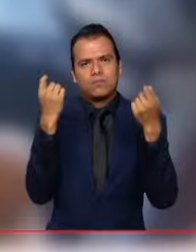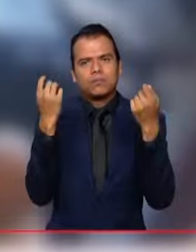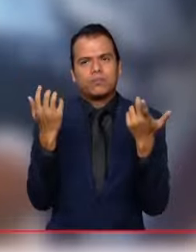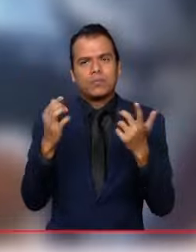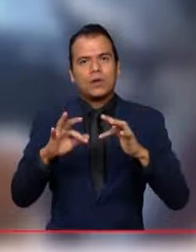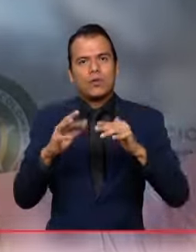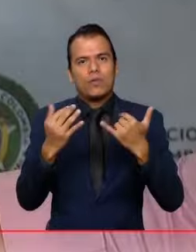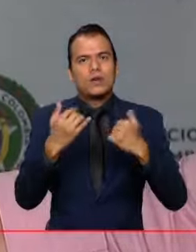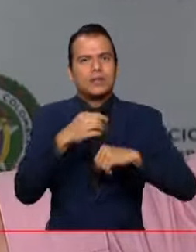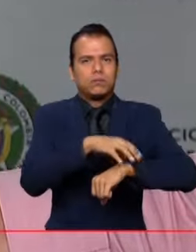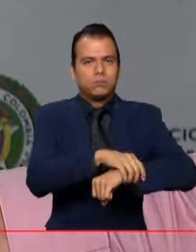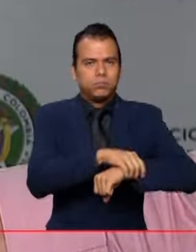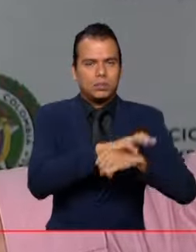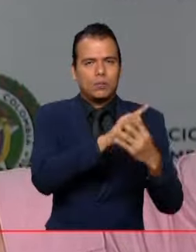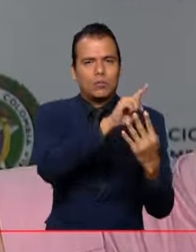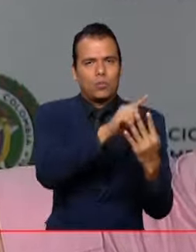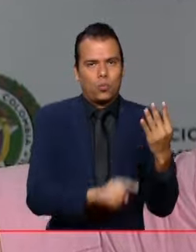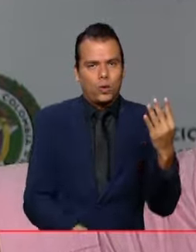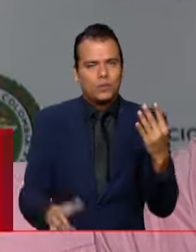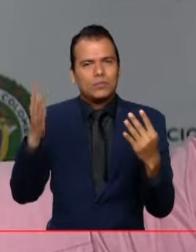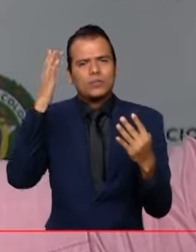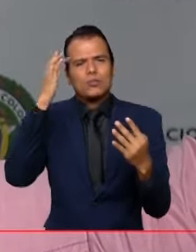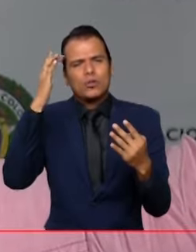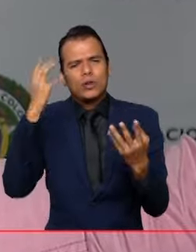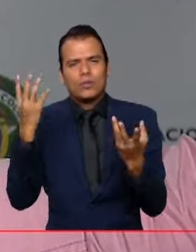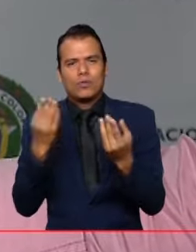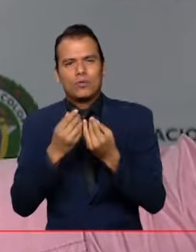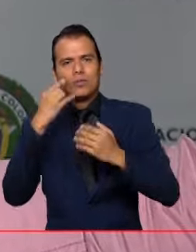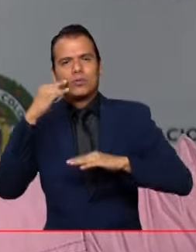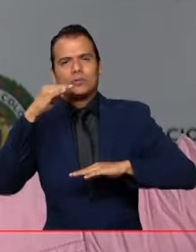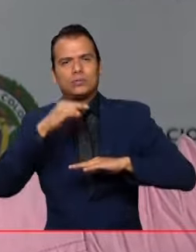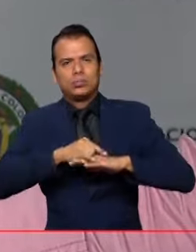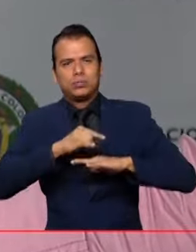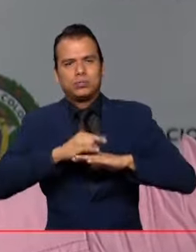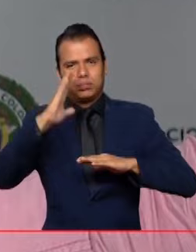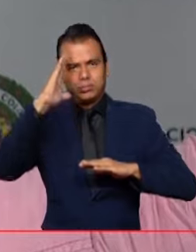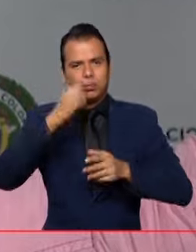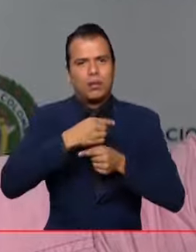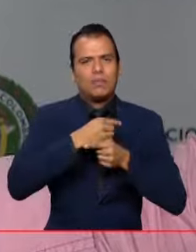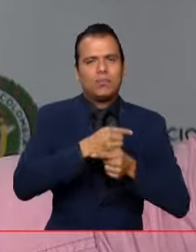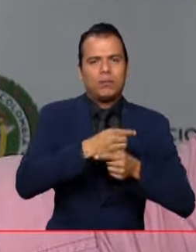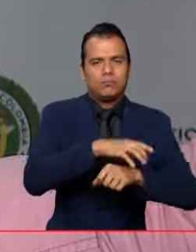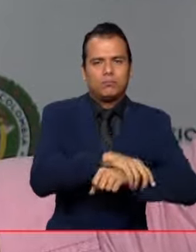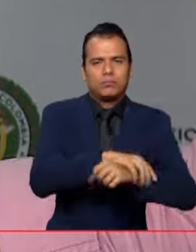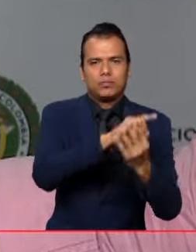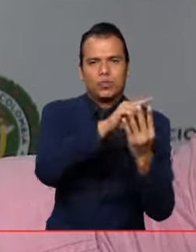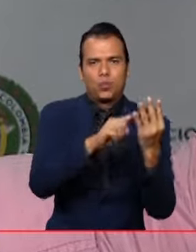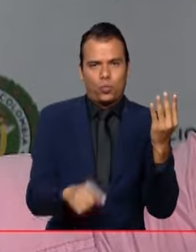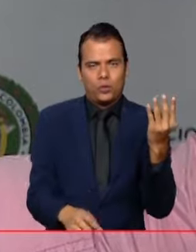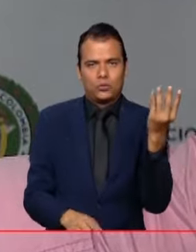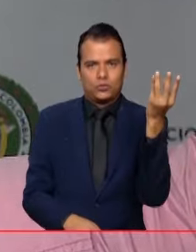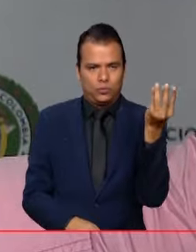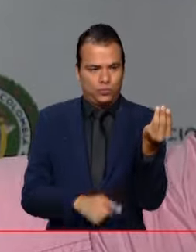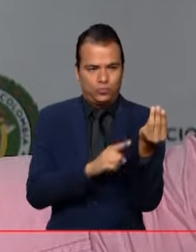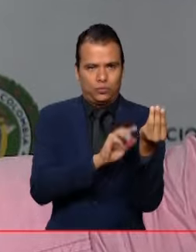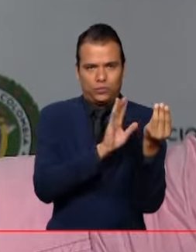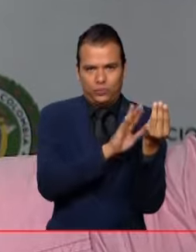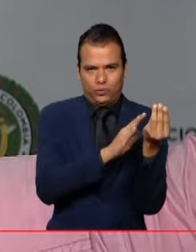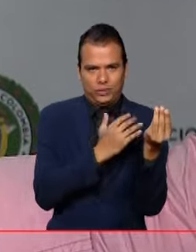la oportuna reacción del personal del Modelo de Vigilancia Comunitaria por Cuarantes los captura. 4 casos